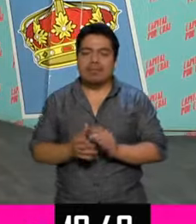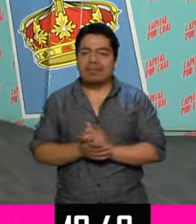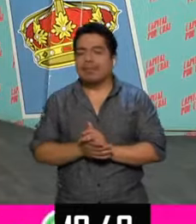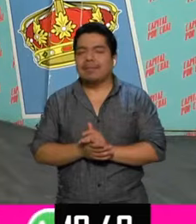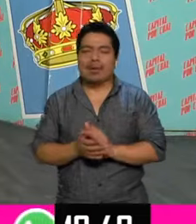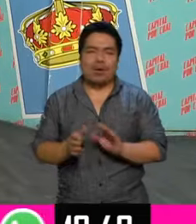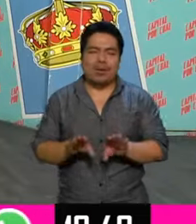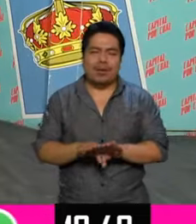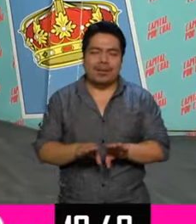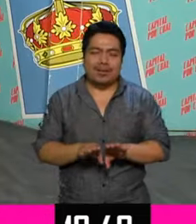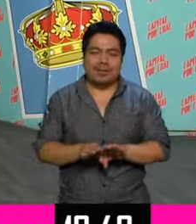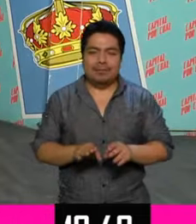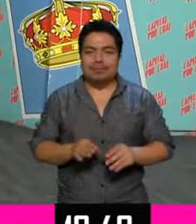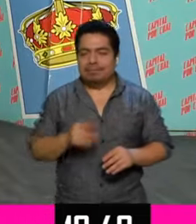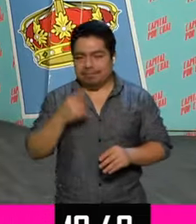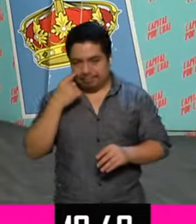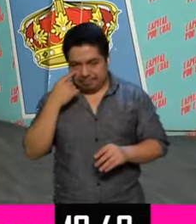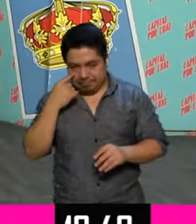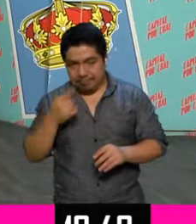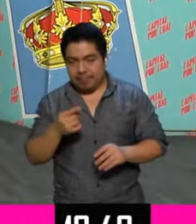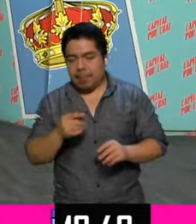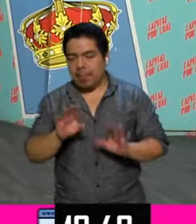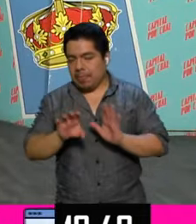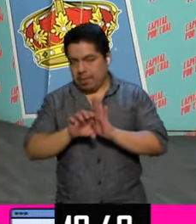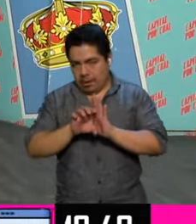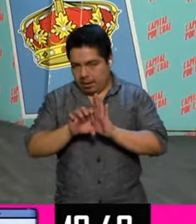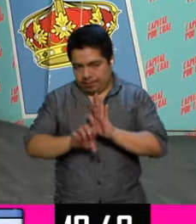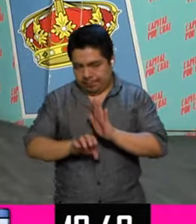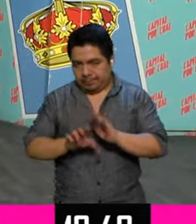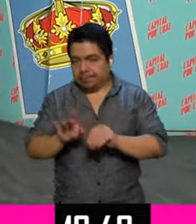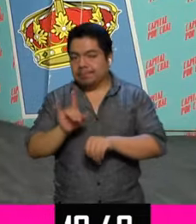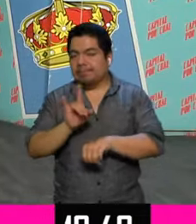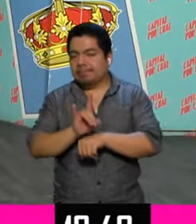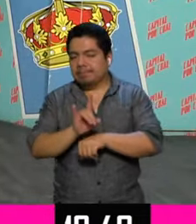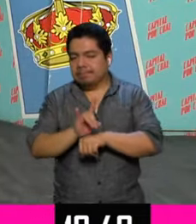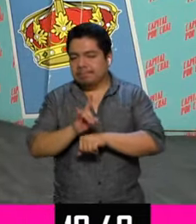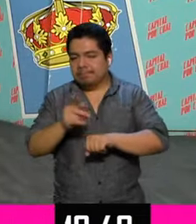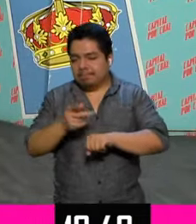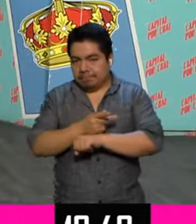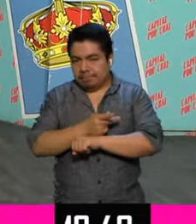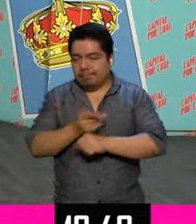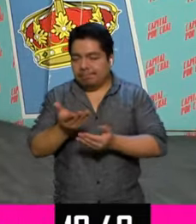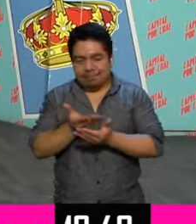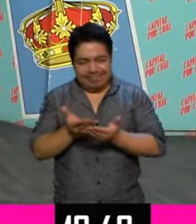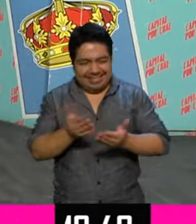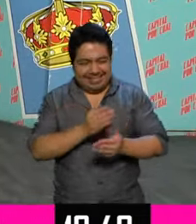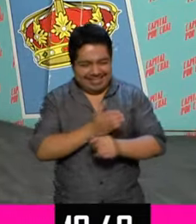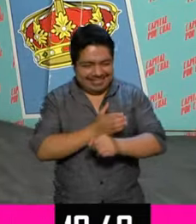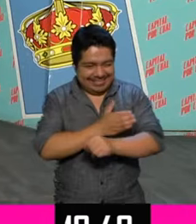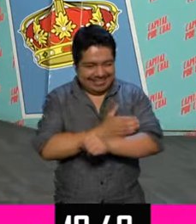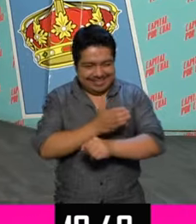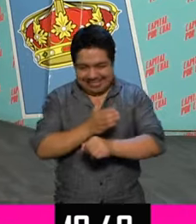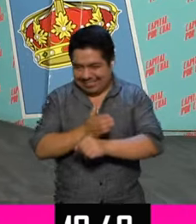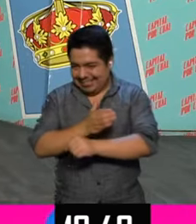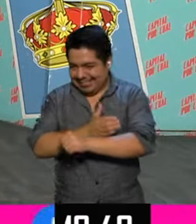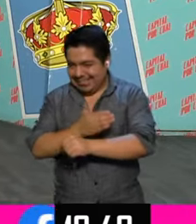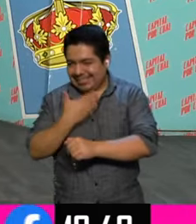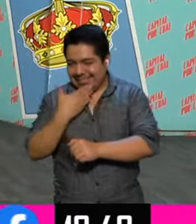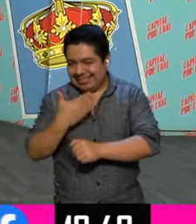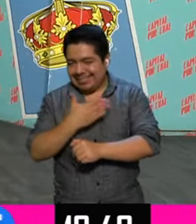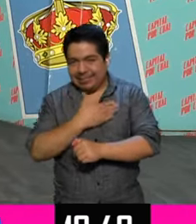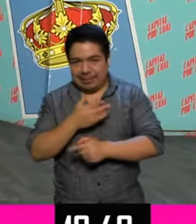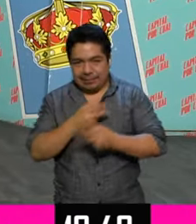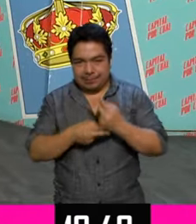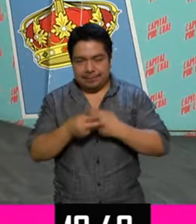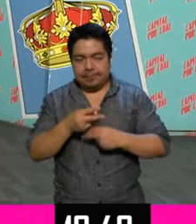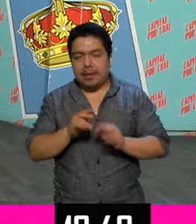no, señora, no. Vamos a hacer. No se vale. ¿Qué pasaría, por ejemplo, compañeros, muy buenos días, bienvenidos? Gracias. Bienvenides. ¿Qué